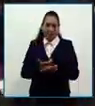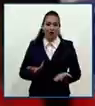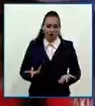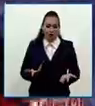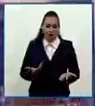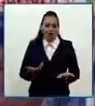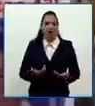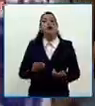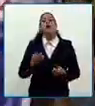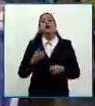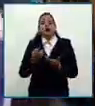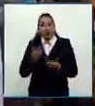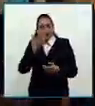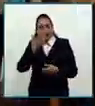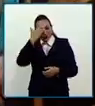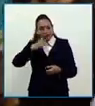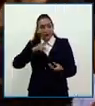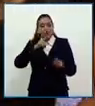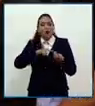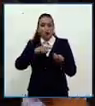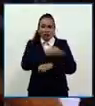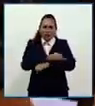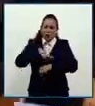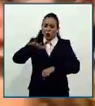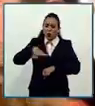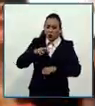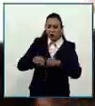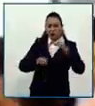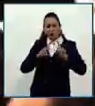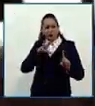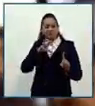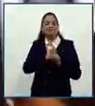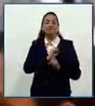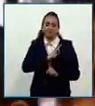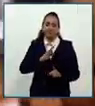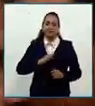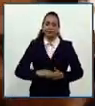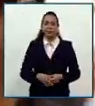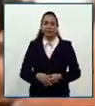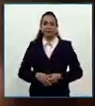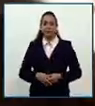con el fin de que se materialice la verdad y la justicia en este asunto.